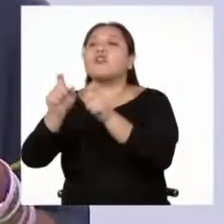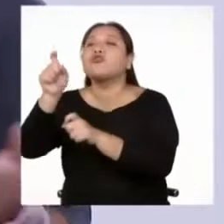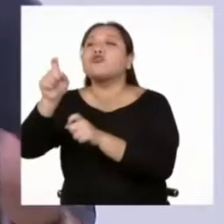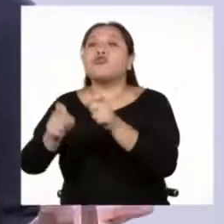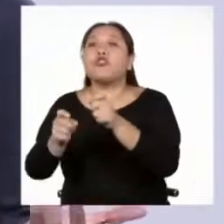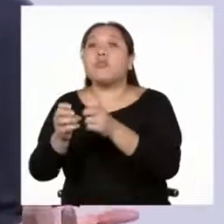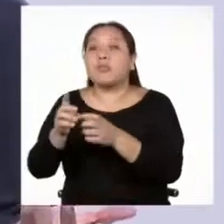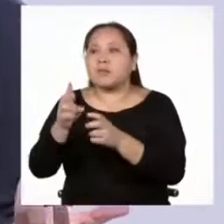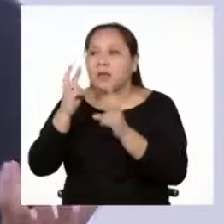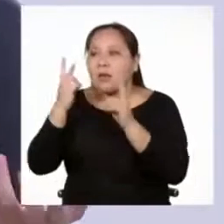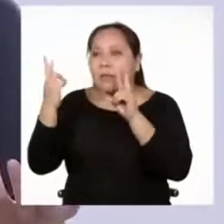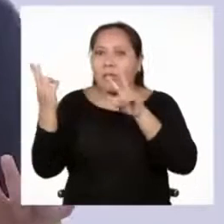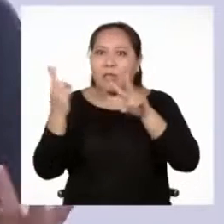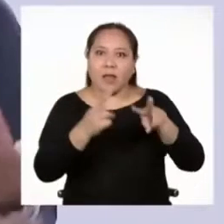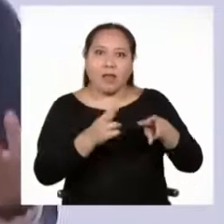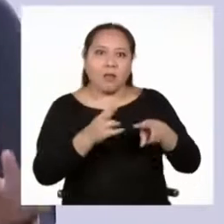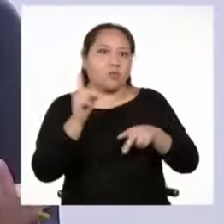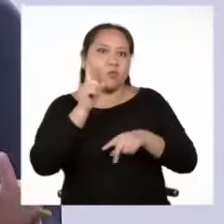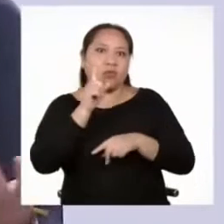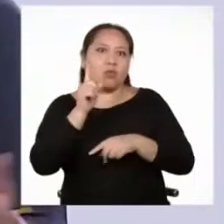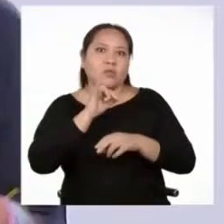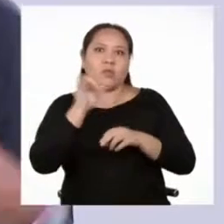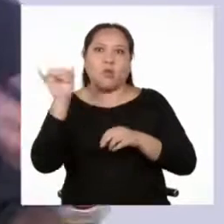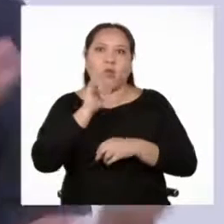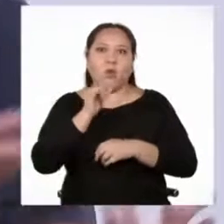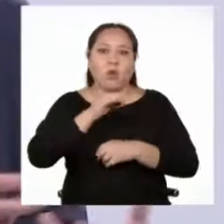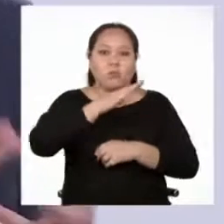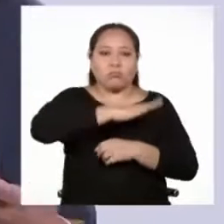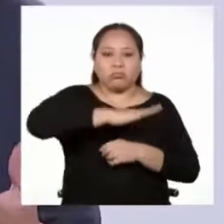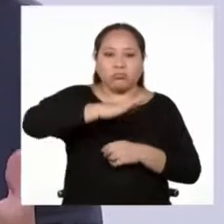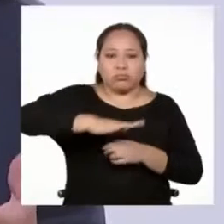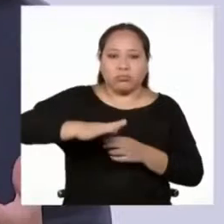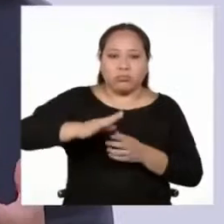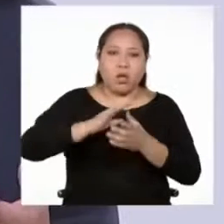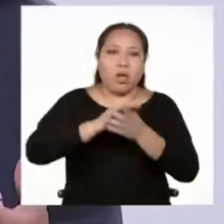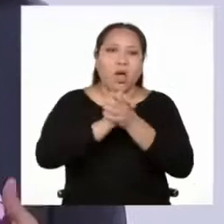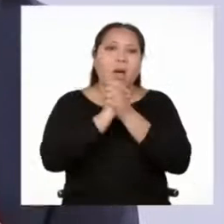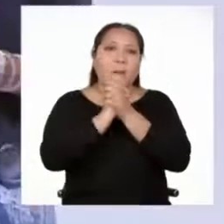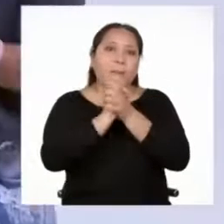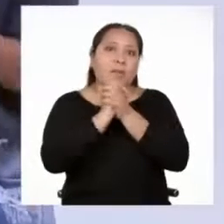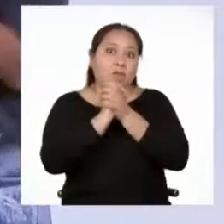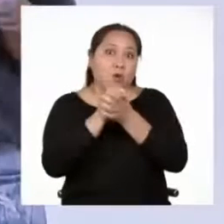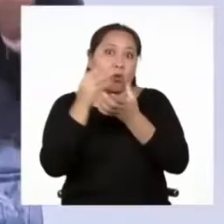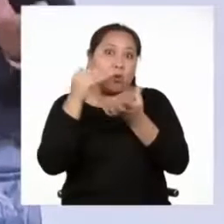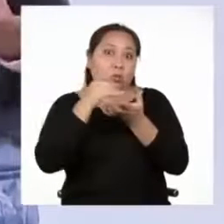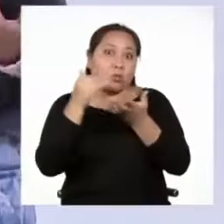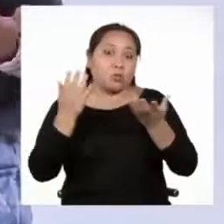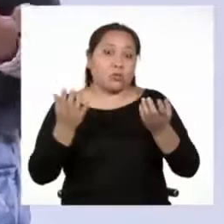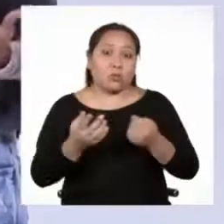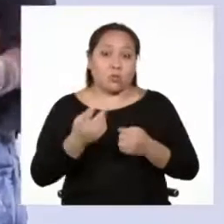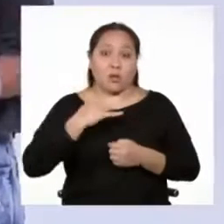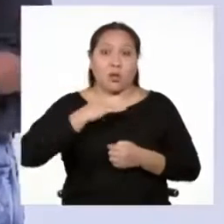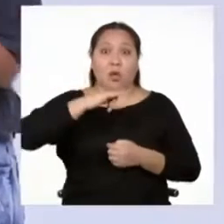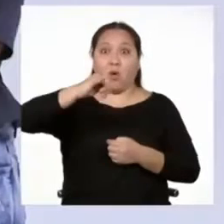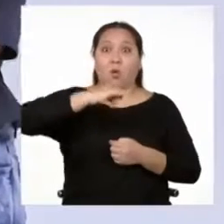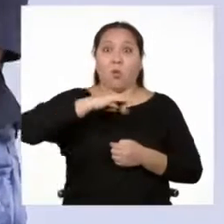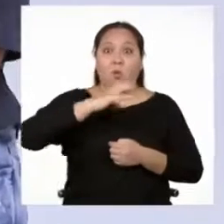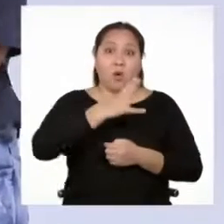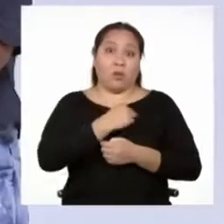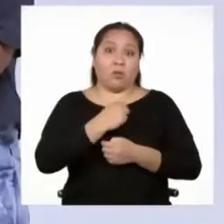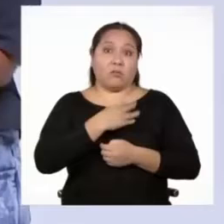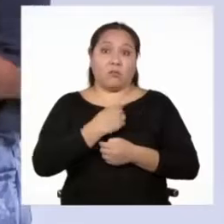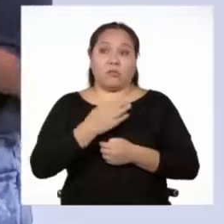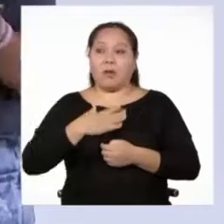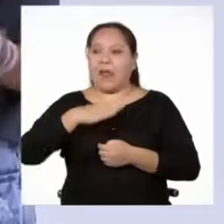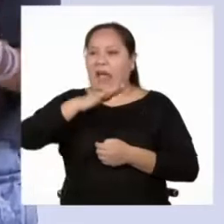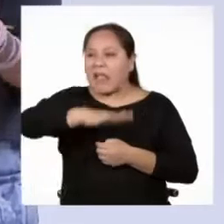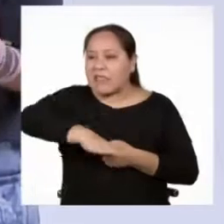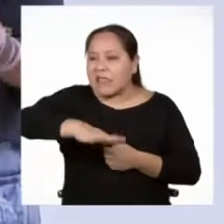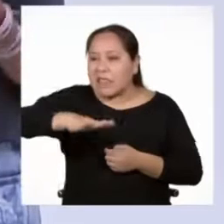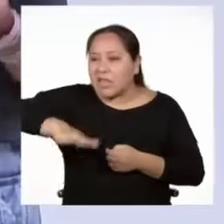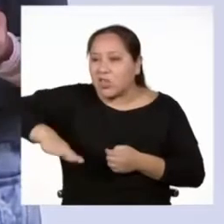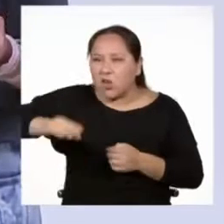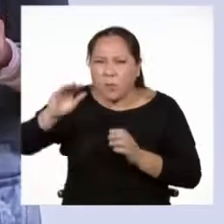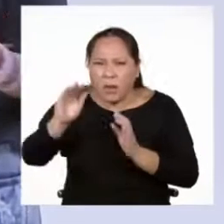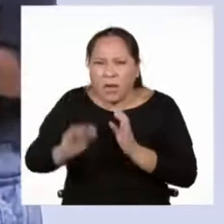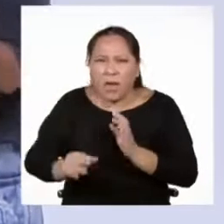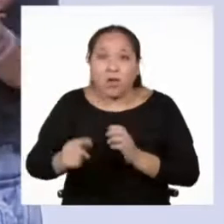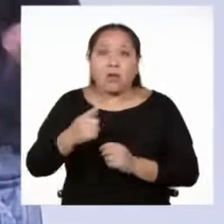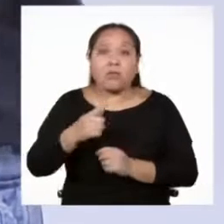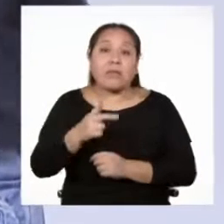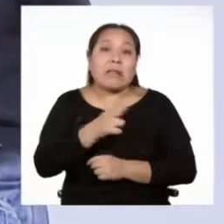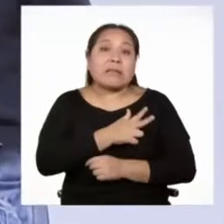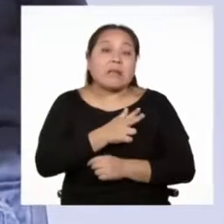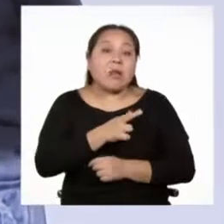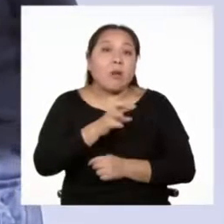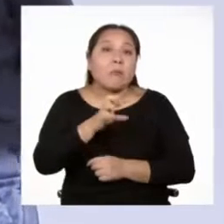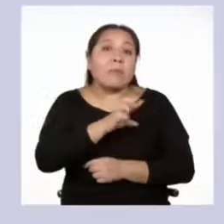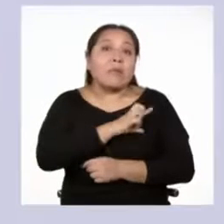tendrá, porque no es lo mismo, por ejemplo, escribir un texto para nuestros compañeros o compañeras que tienen nuestra edad que hacerlo para niños o niñas de tercer grado de primaria